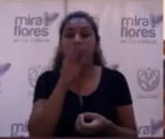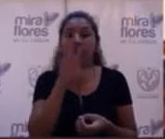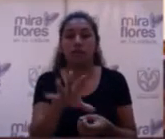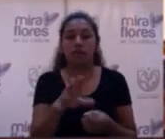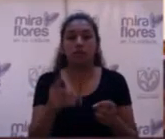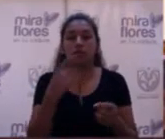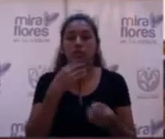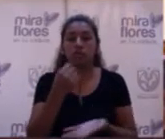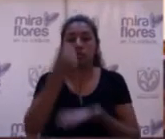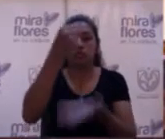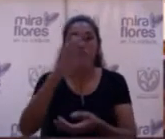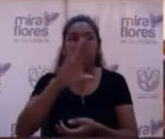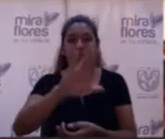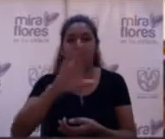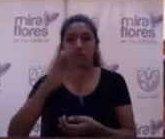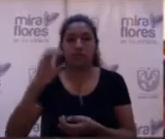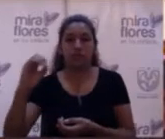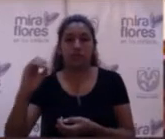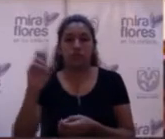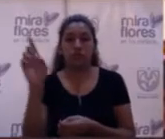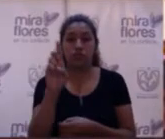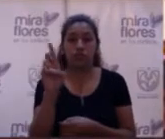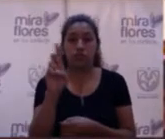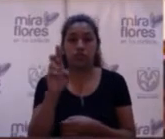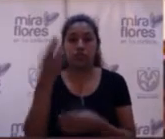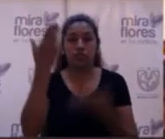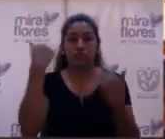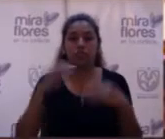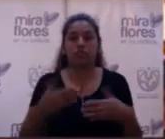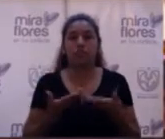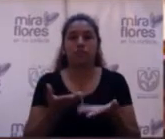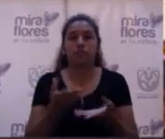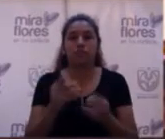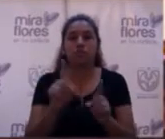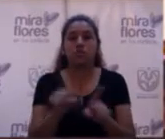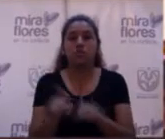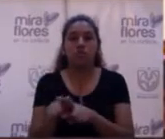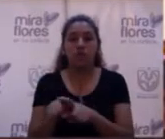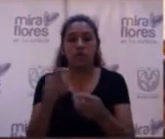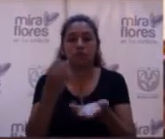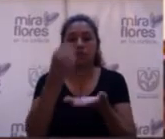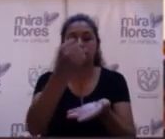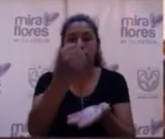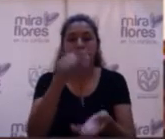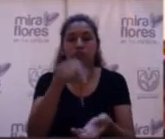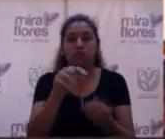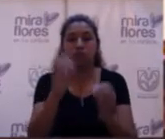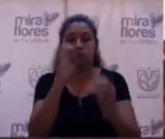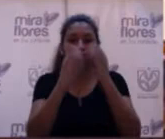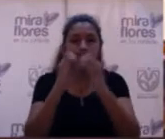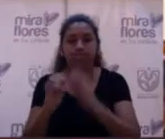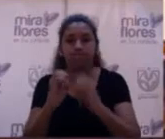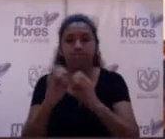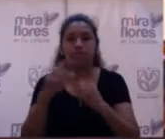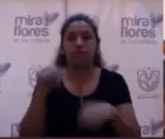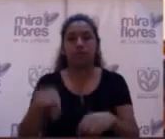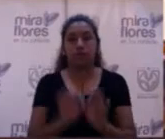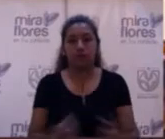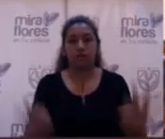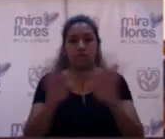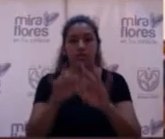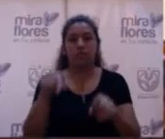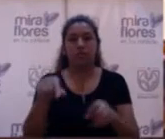donativo de $500 para poder contribuir con la puesta en valor de alguna manera de esta Huaca. Y entonces ese es el origen de